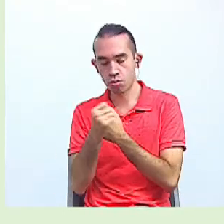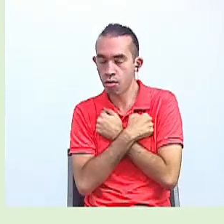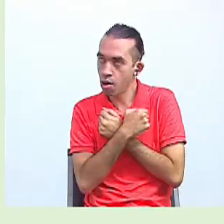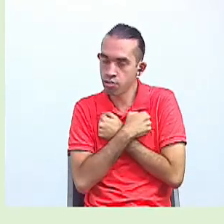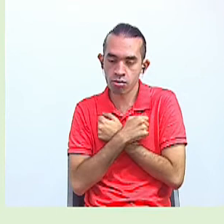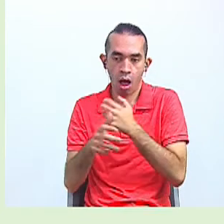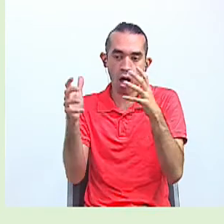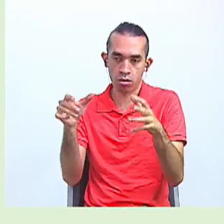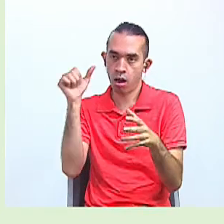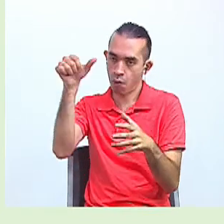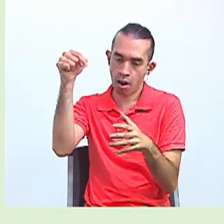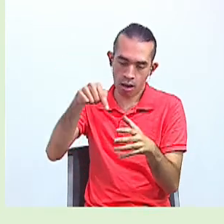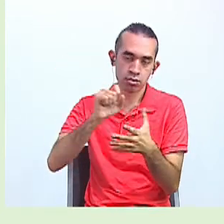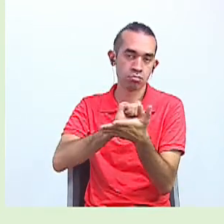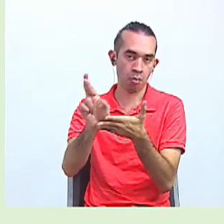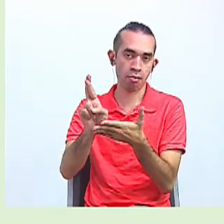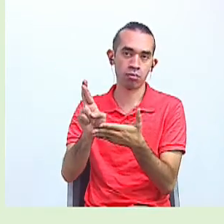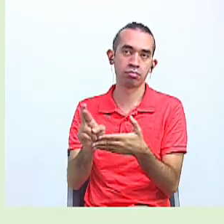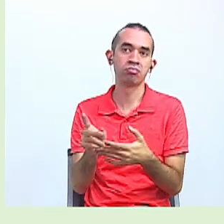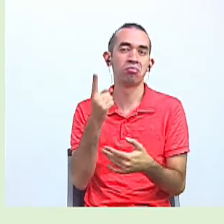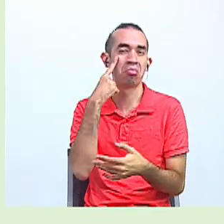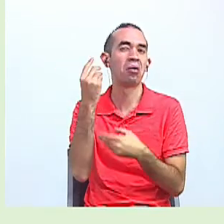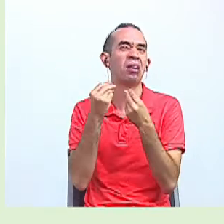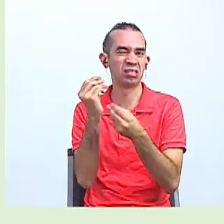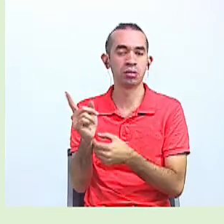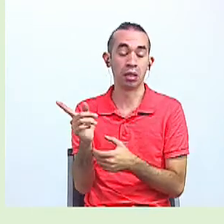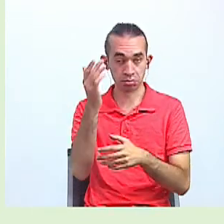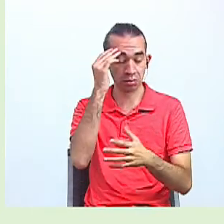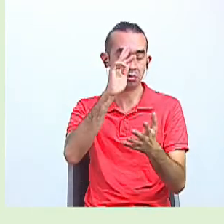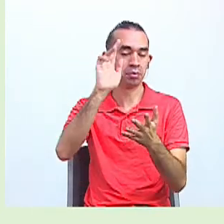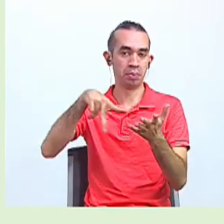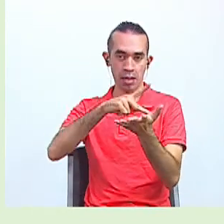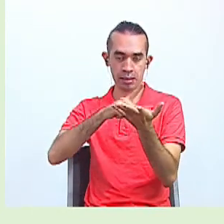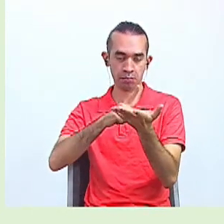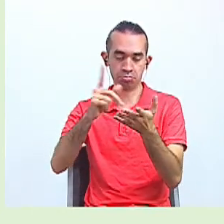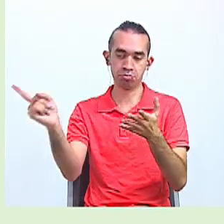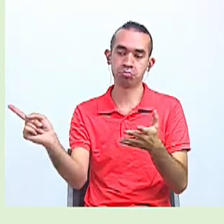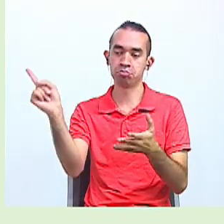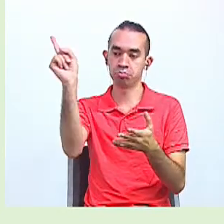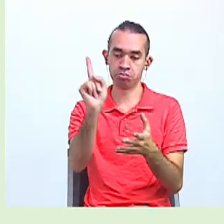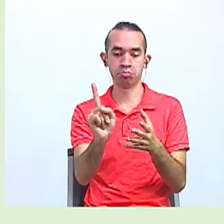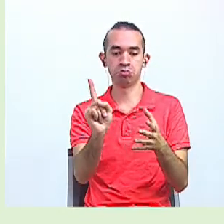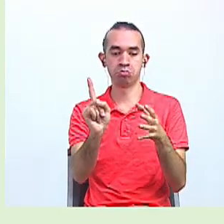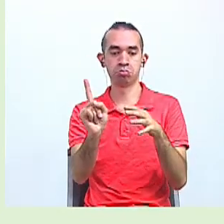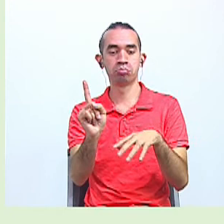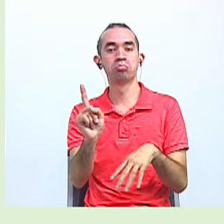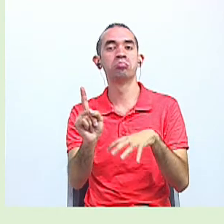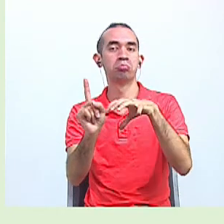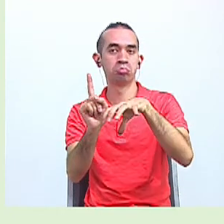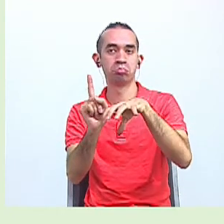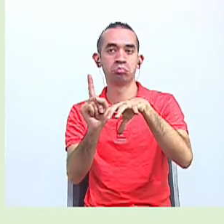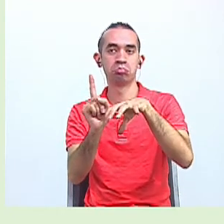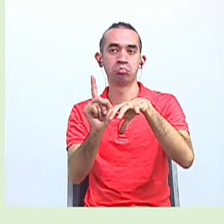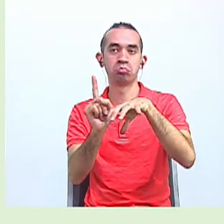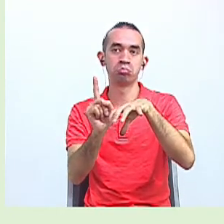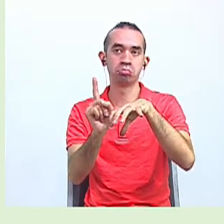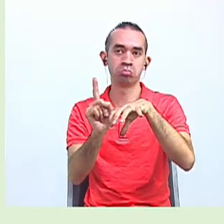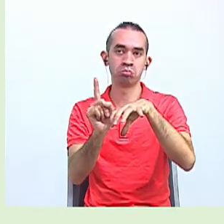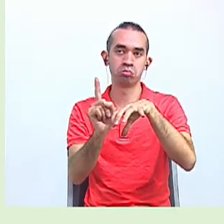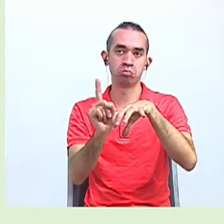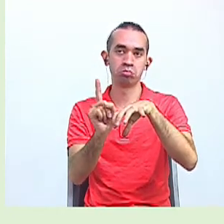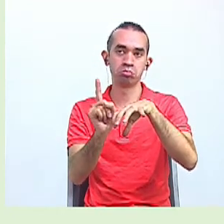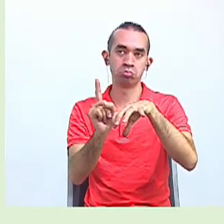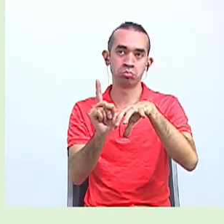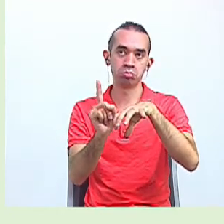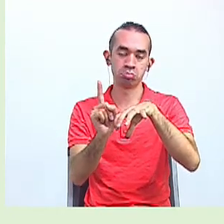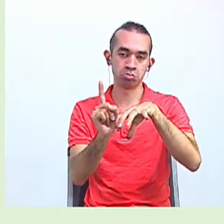alajuelense. Así que vamos a ver qué va a realizar Amanda. Ella realiza un recorrido que dice que va